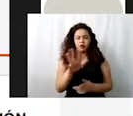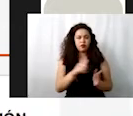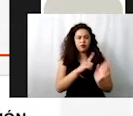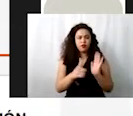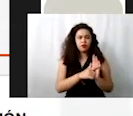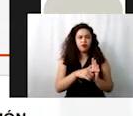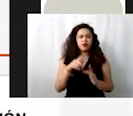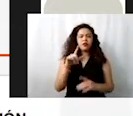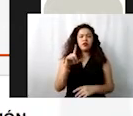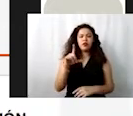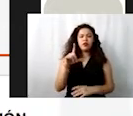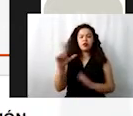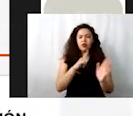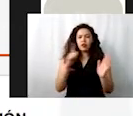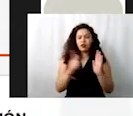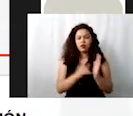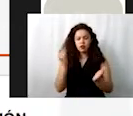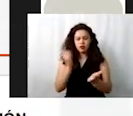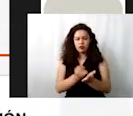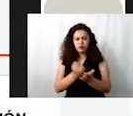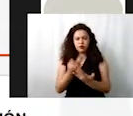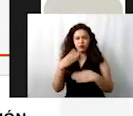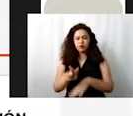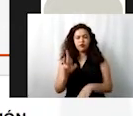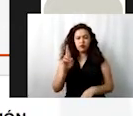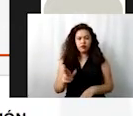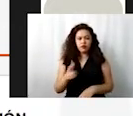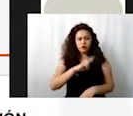del ICR, ¿no? Del impuesto sobre la renta que nos aplica a nosotros.